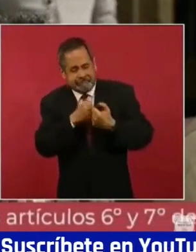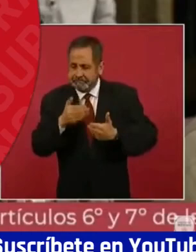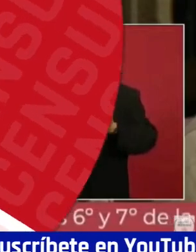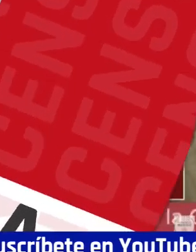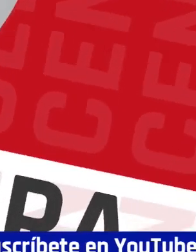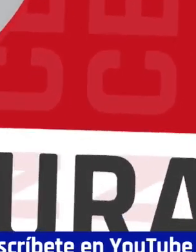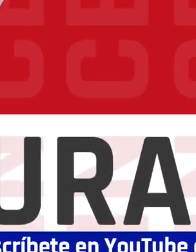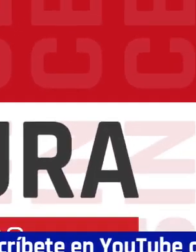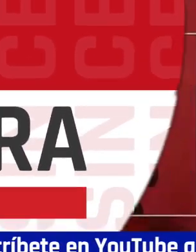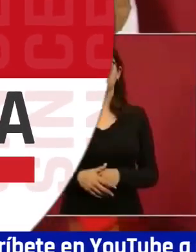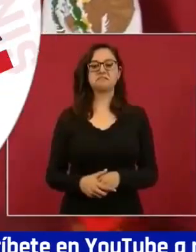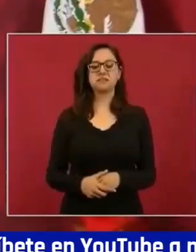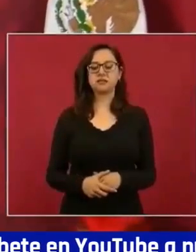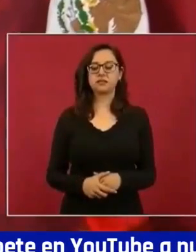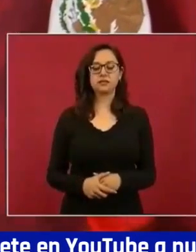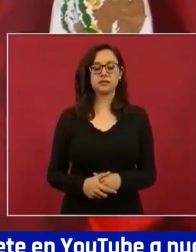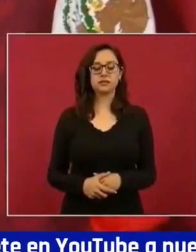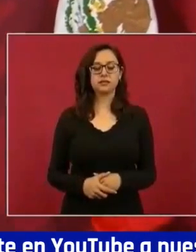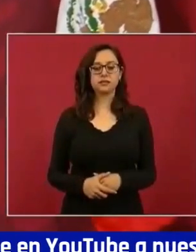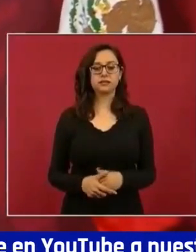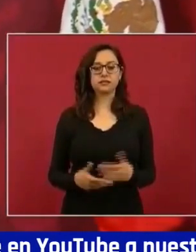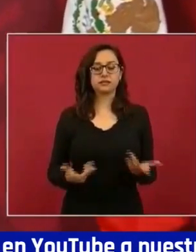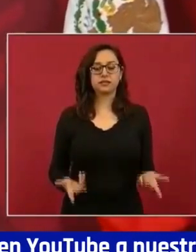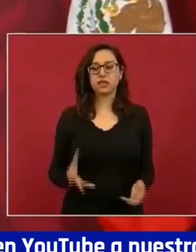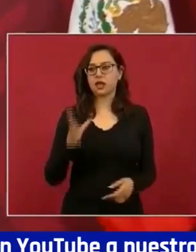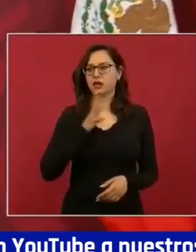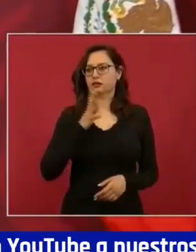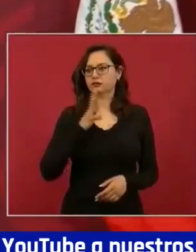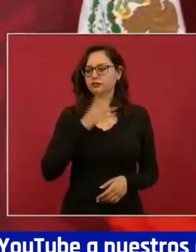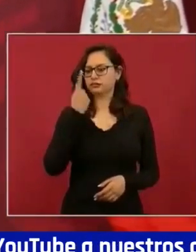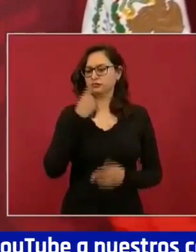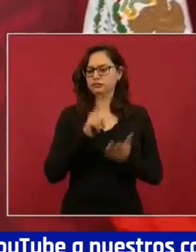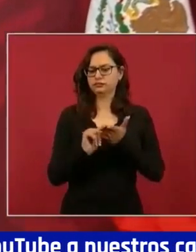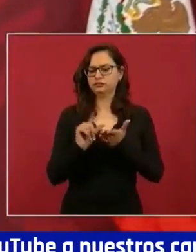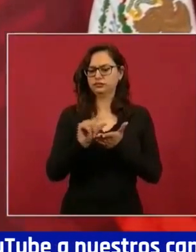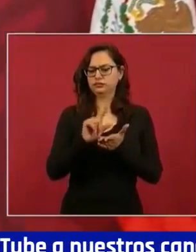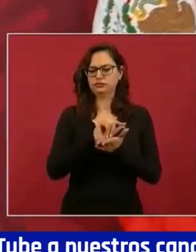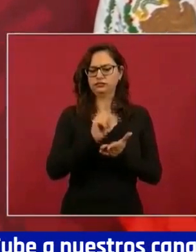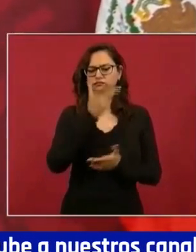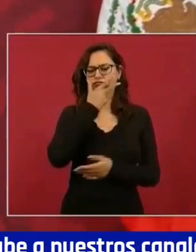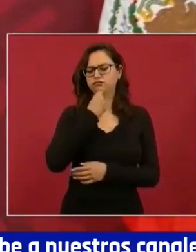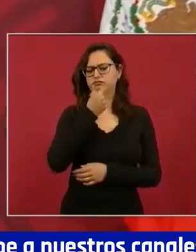Hay un Twitter de Hernández,